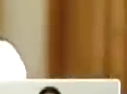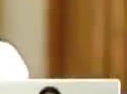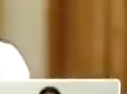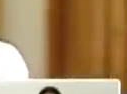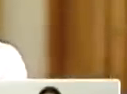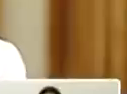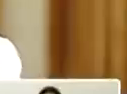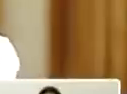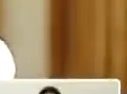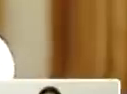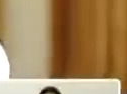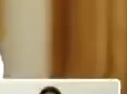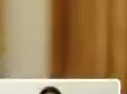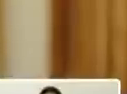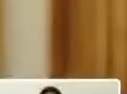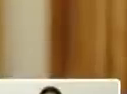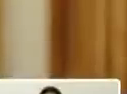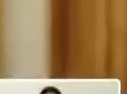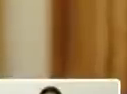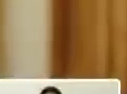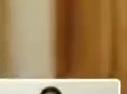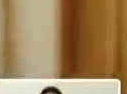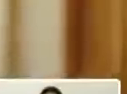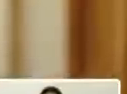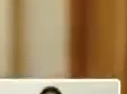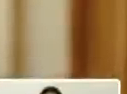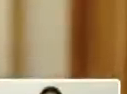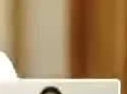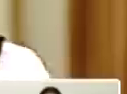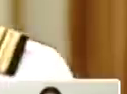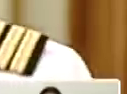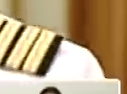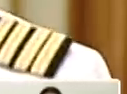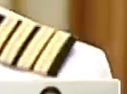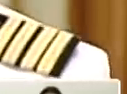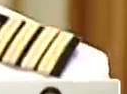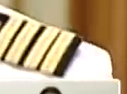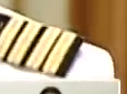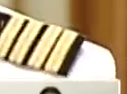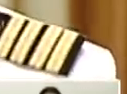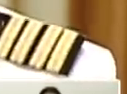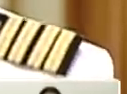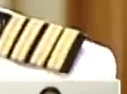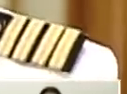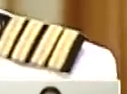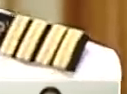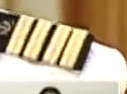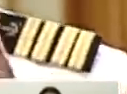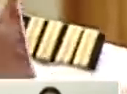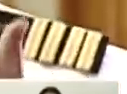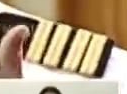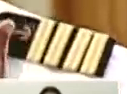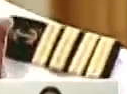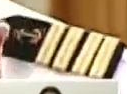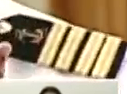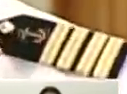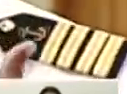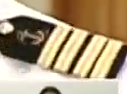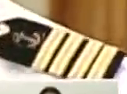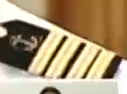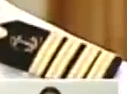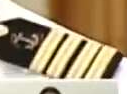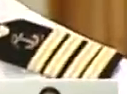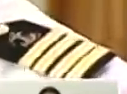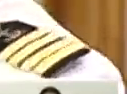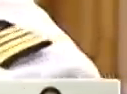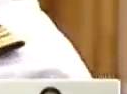teníamos el buque más o menos entonado ya, ¿verdad? Sucedió que yo